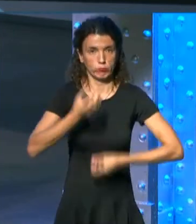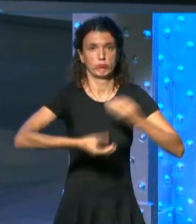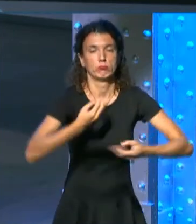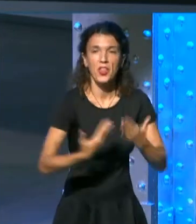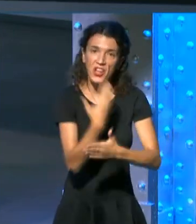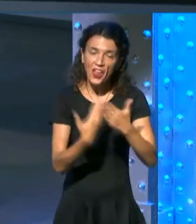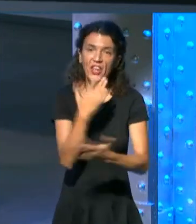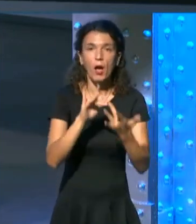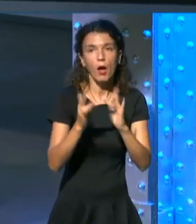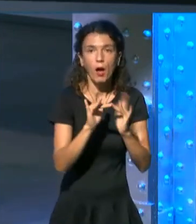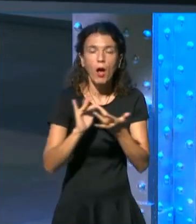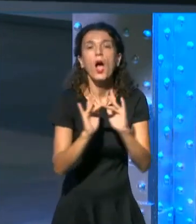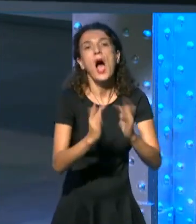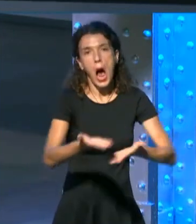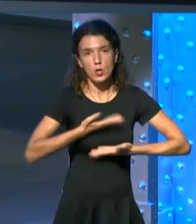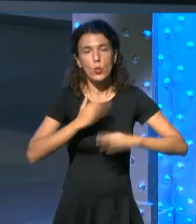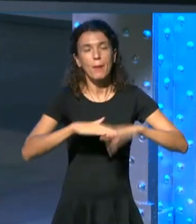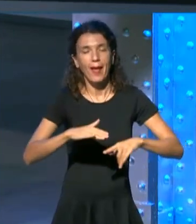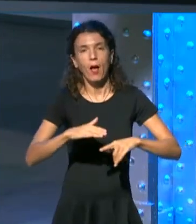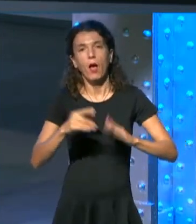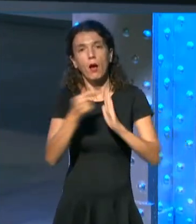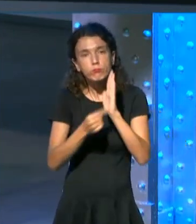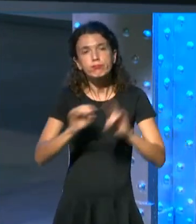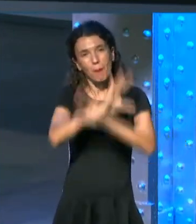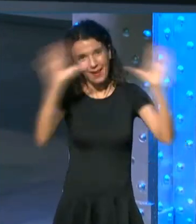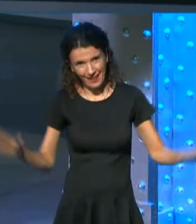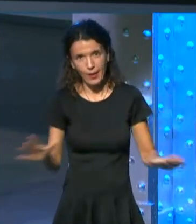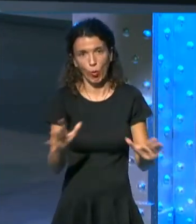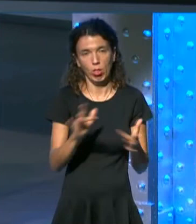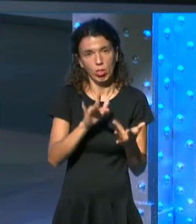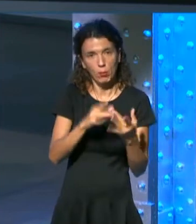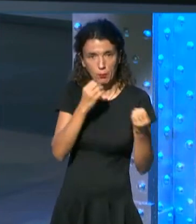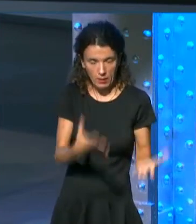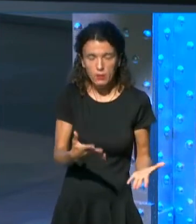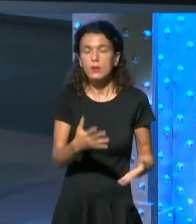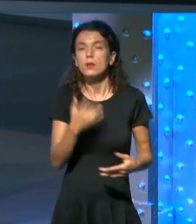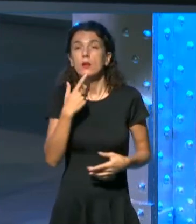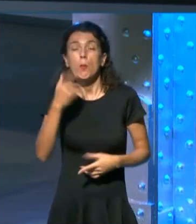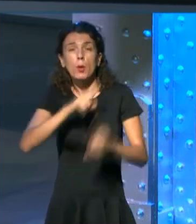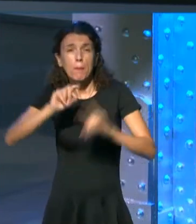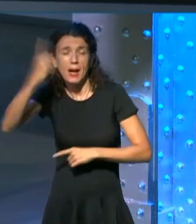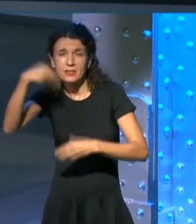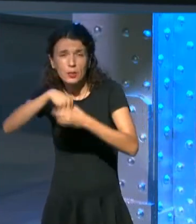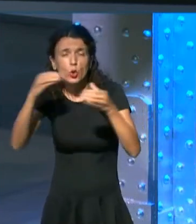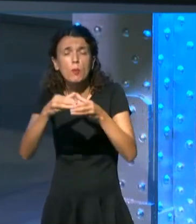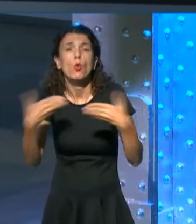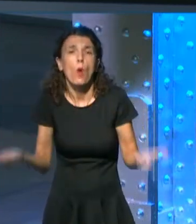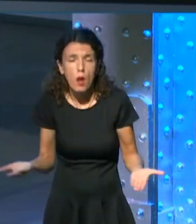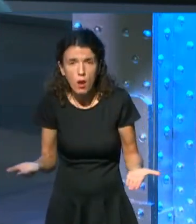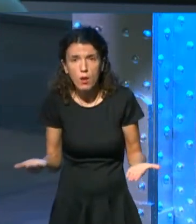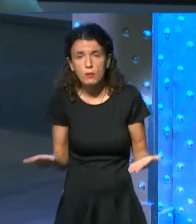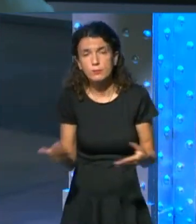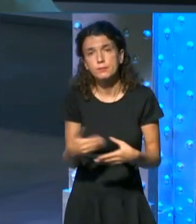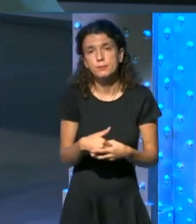día a día, son las que más ayudan a clarificar los puntos. De hecho, uno de los problemas más grandes que suele haber en los equipos suele ser